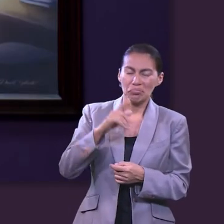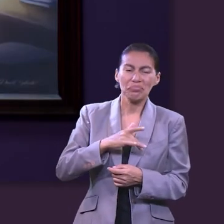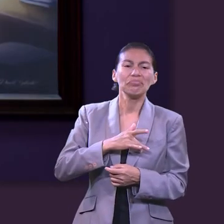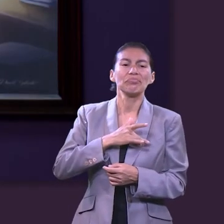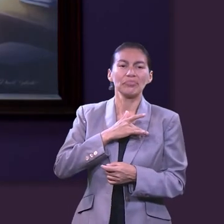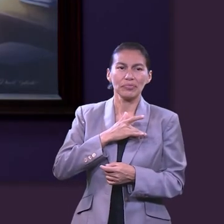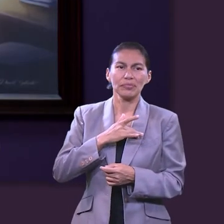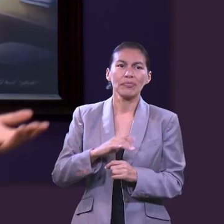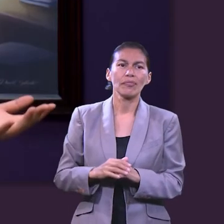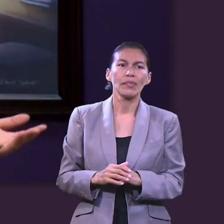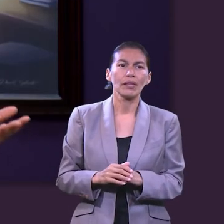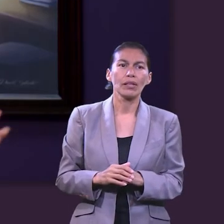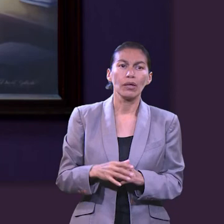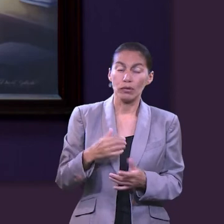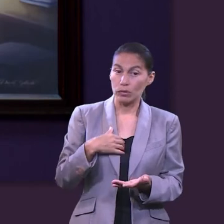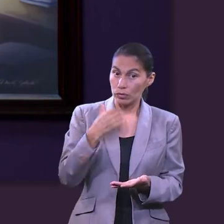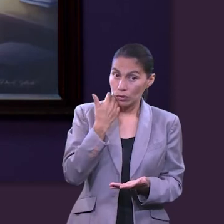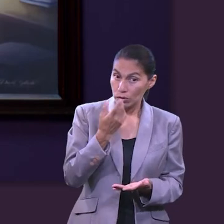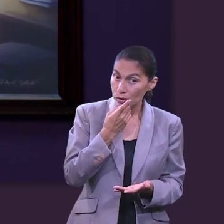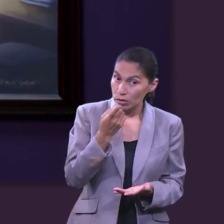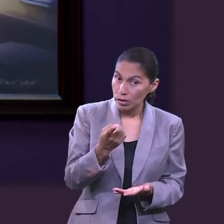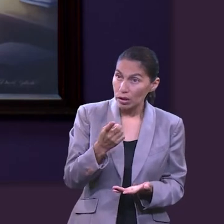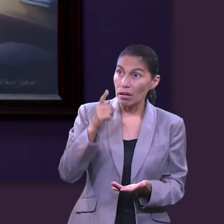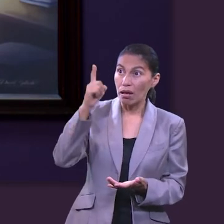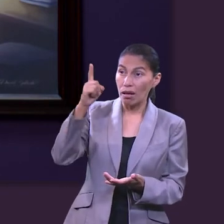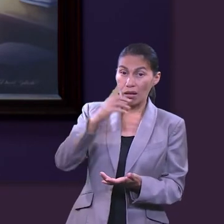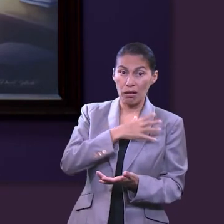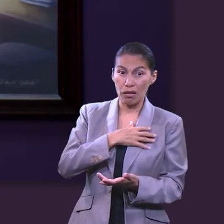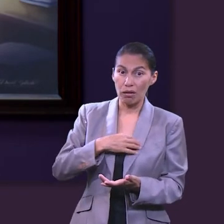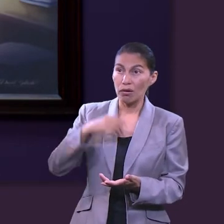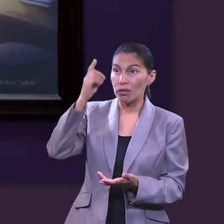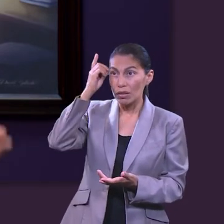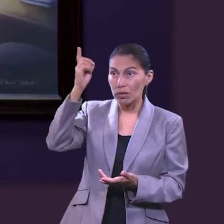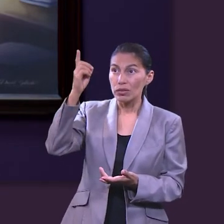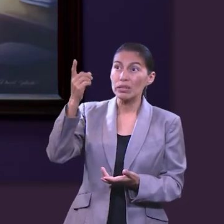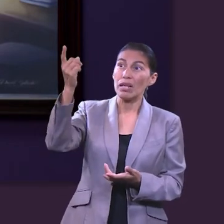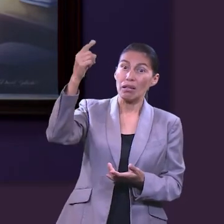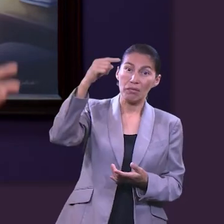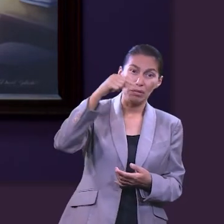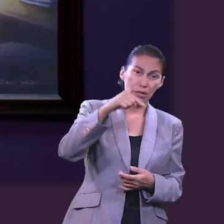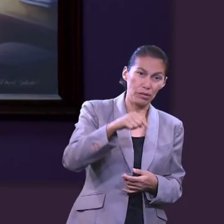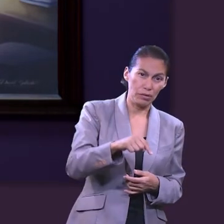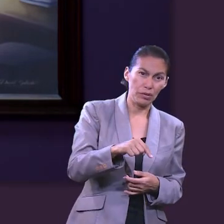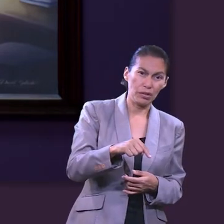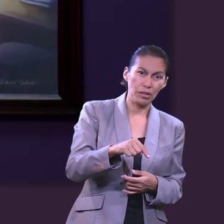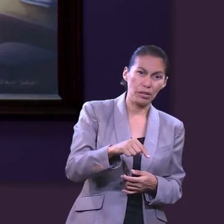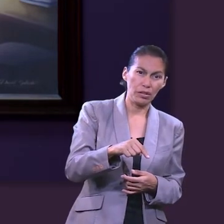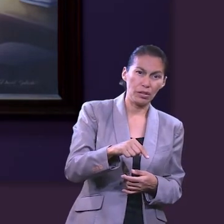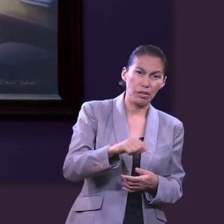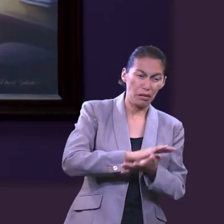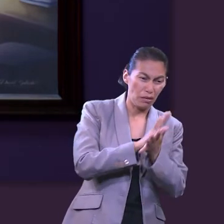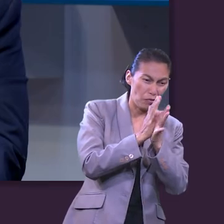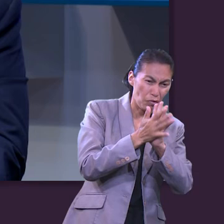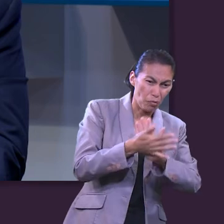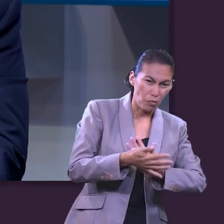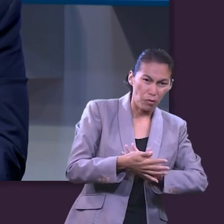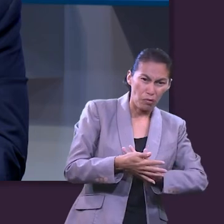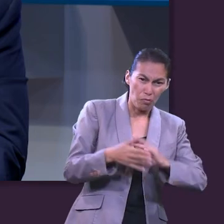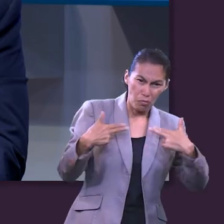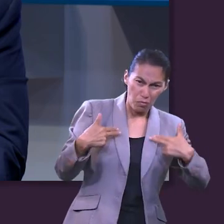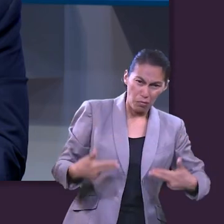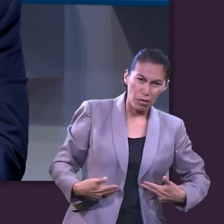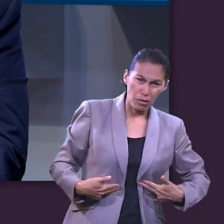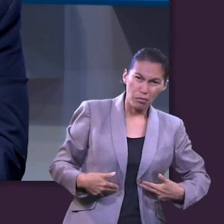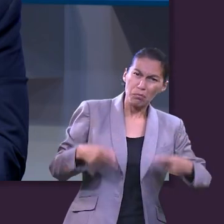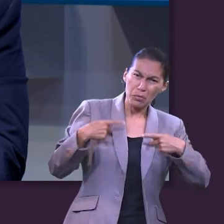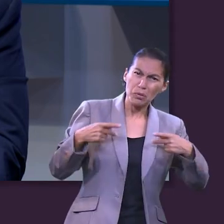Y dice, bueno, me gustaría recalcar que él, no porque era el hijo de Dios y vino, él estaba expresado en